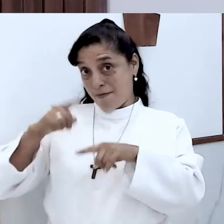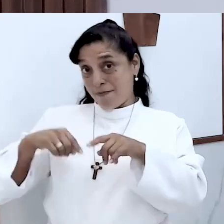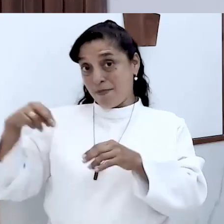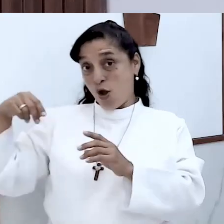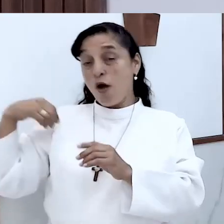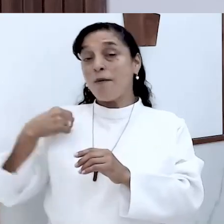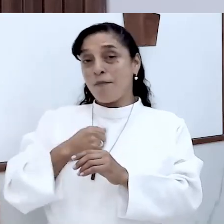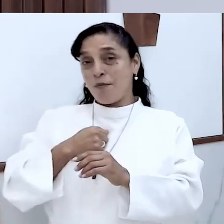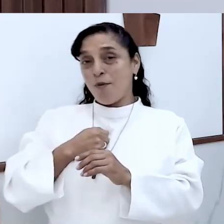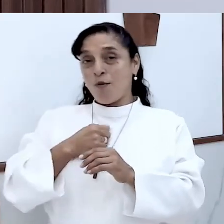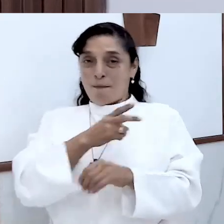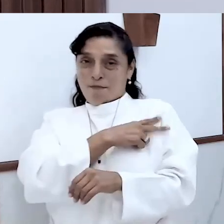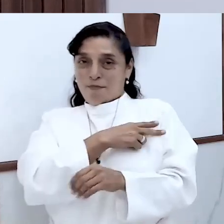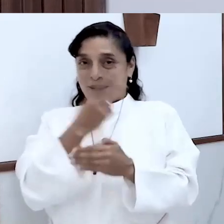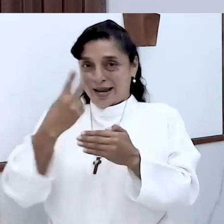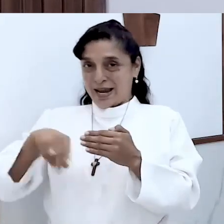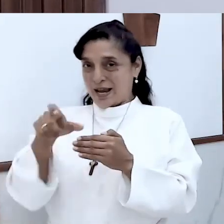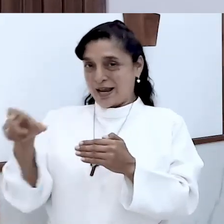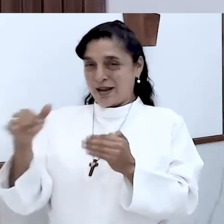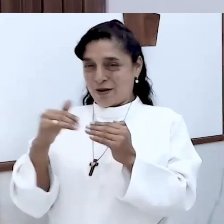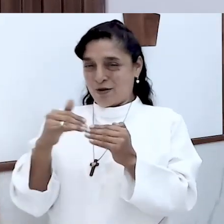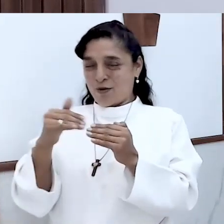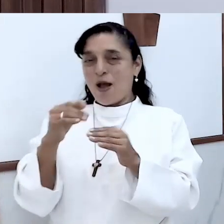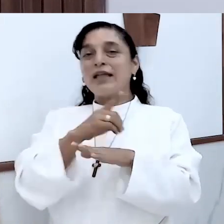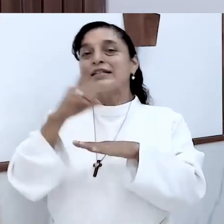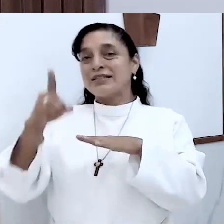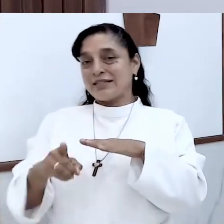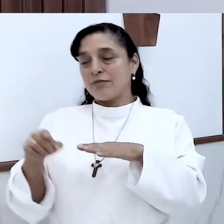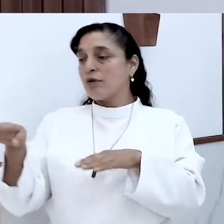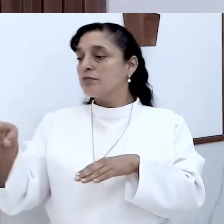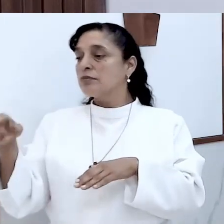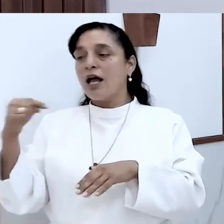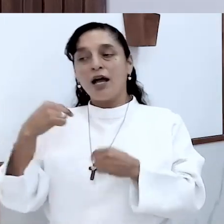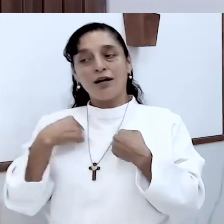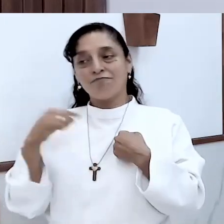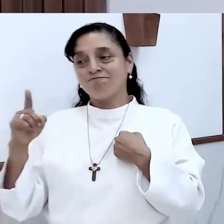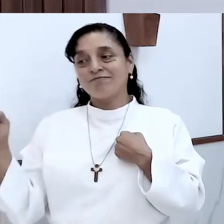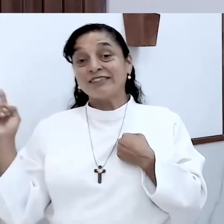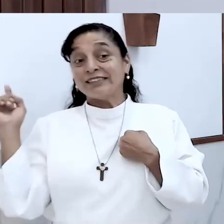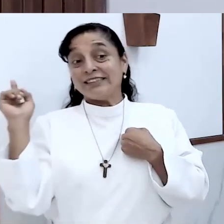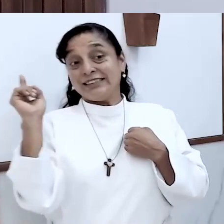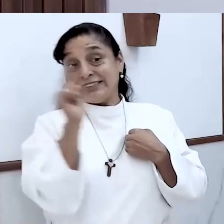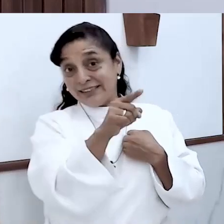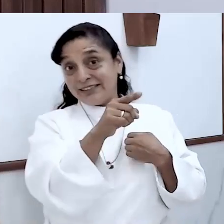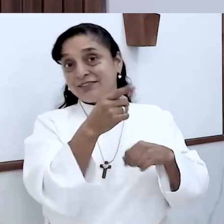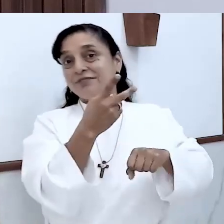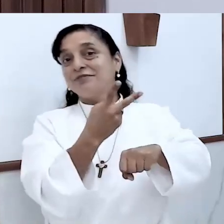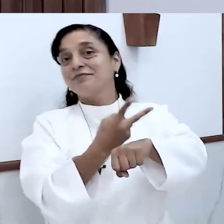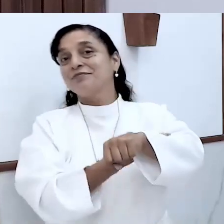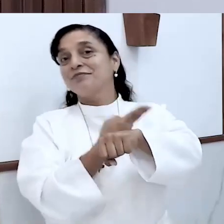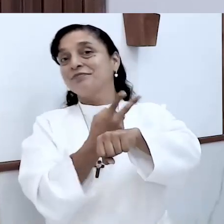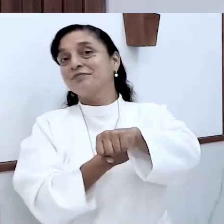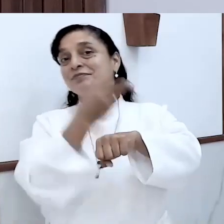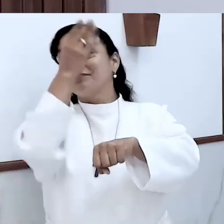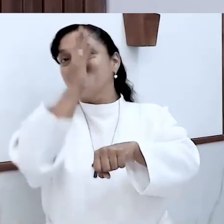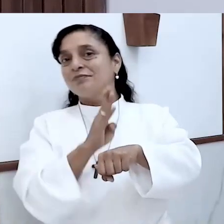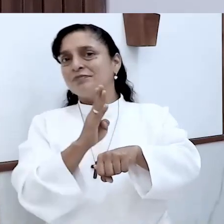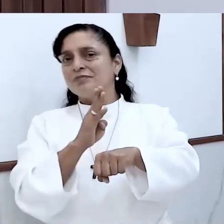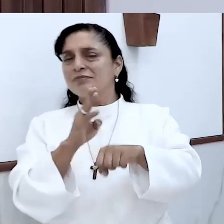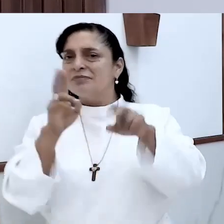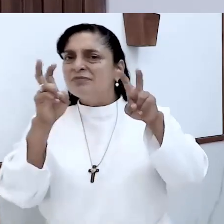«Este es el Cordero de Dios». Esa expresión quizás no la hemos reflexionado lo